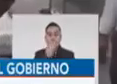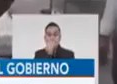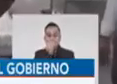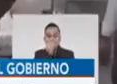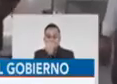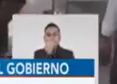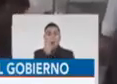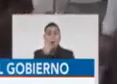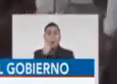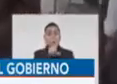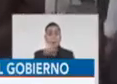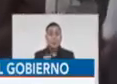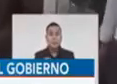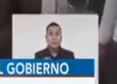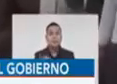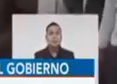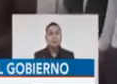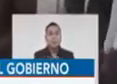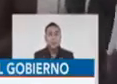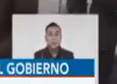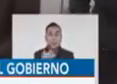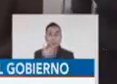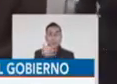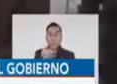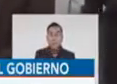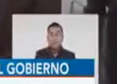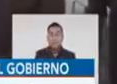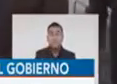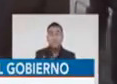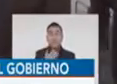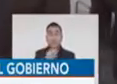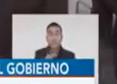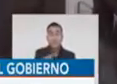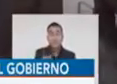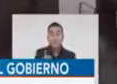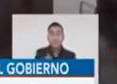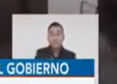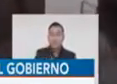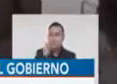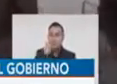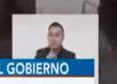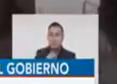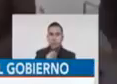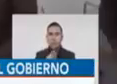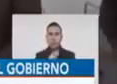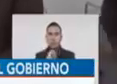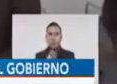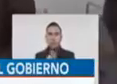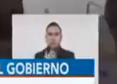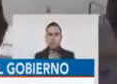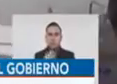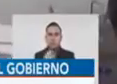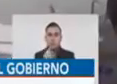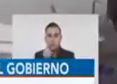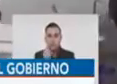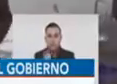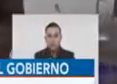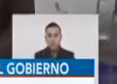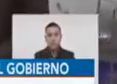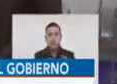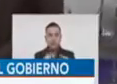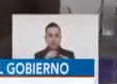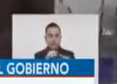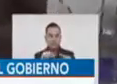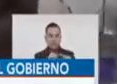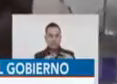de 1000 camas para atender la emergencia del COVID-19. En El Salvador, recientemente se habilitó la primera fase